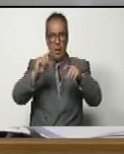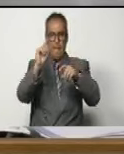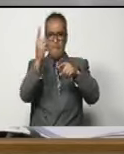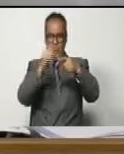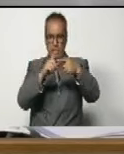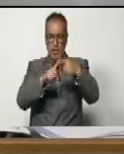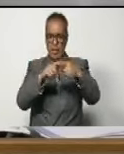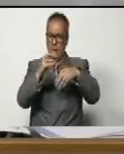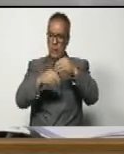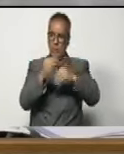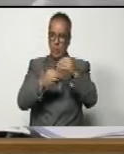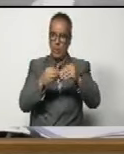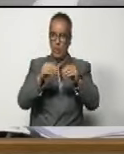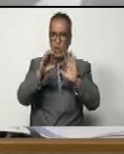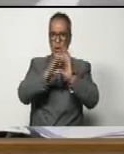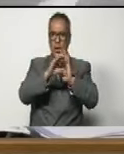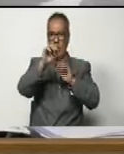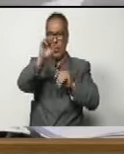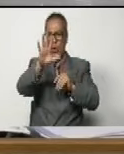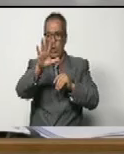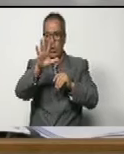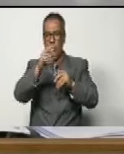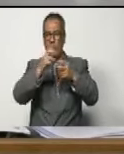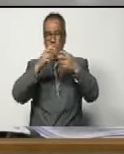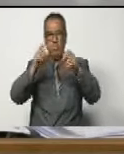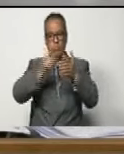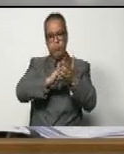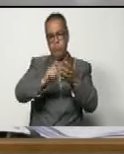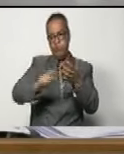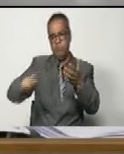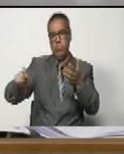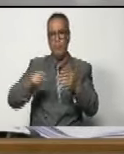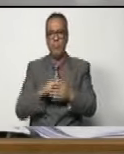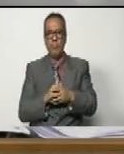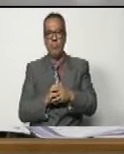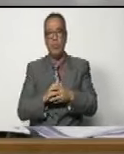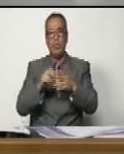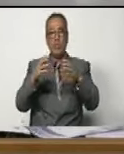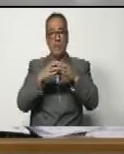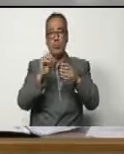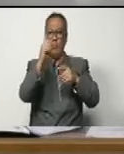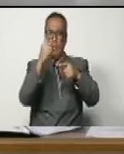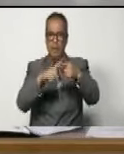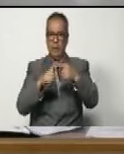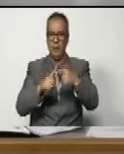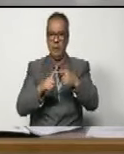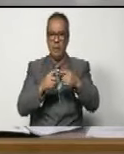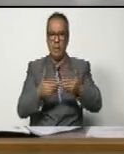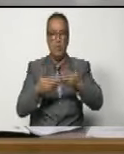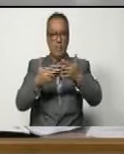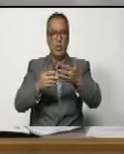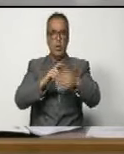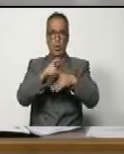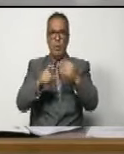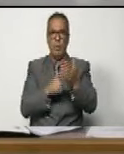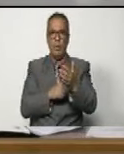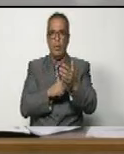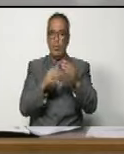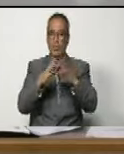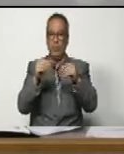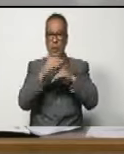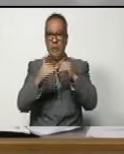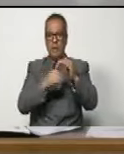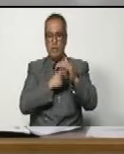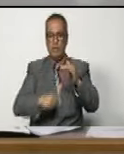primera correspondiente al capítulo 5, el cual queda redactado en los siguientes términos. Sección primera, disposiciones generales. Es todo,